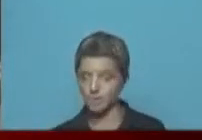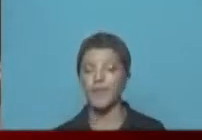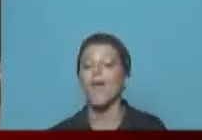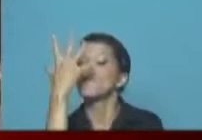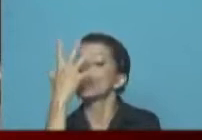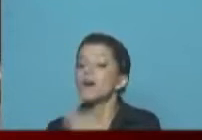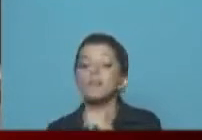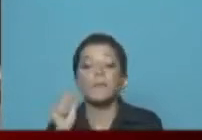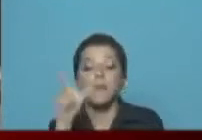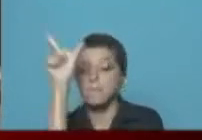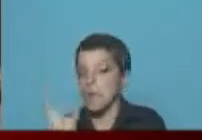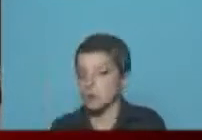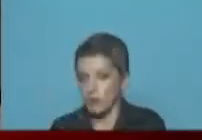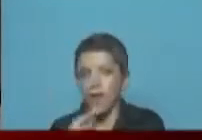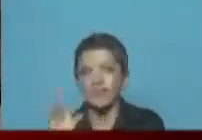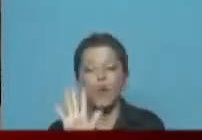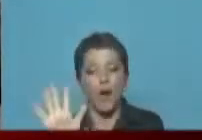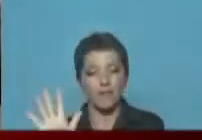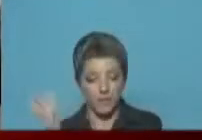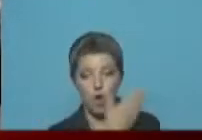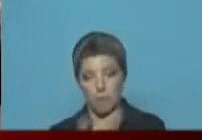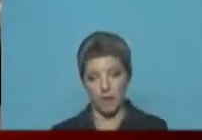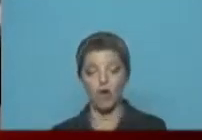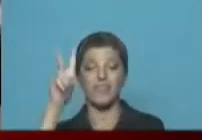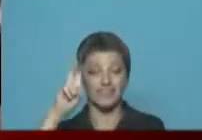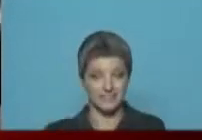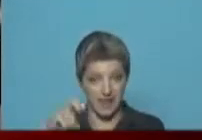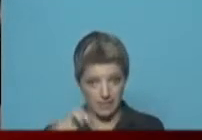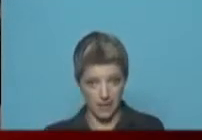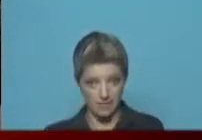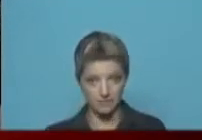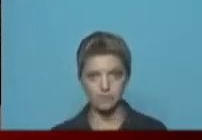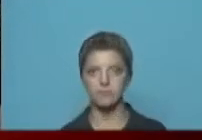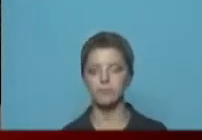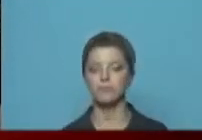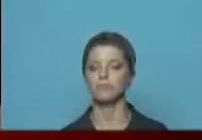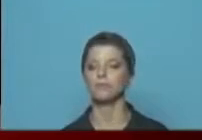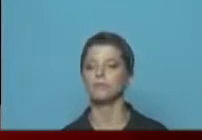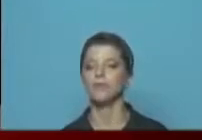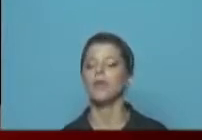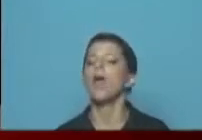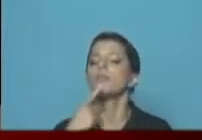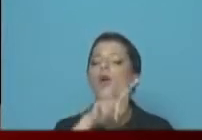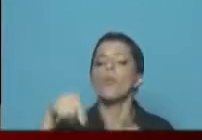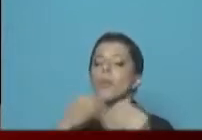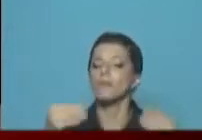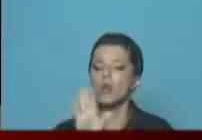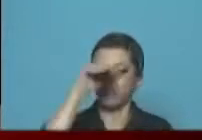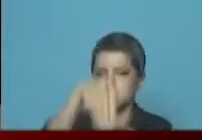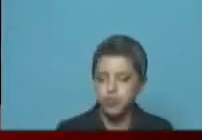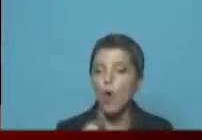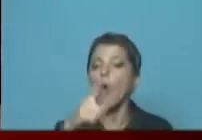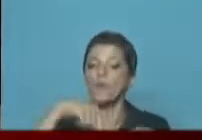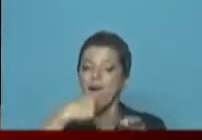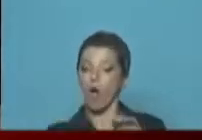así ha quedado comprobado en esta pericia. ¿Qué quiere decir esto? Que en este juicio que